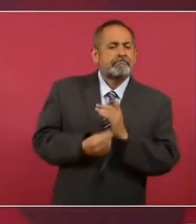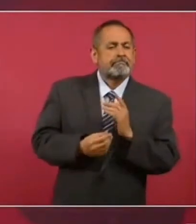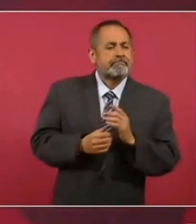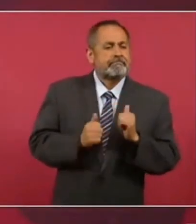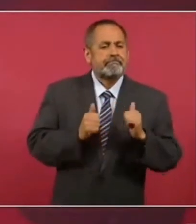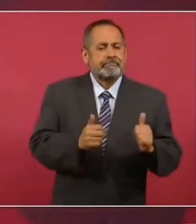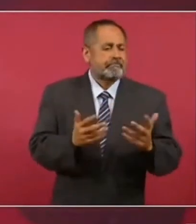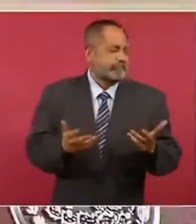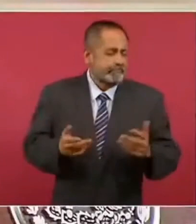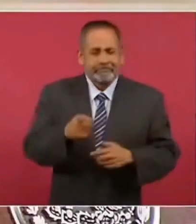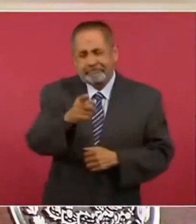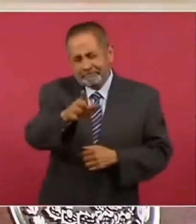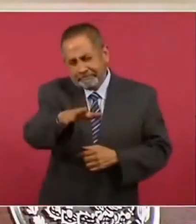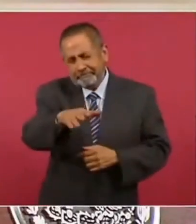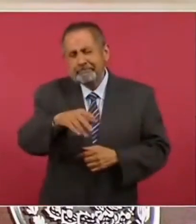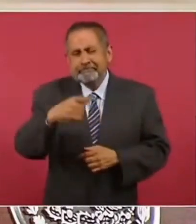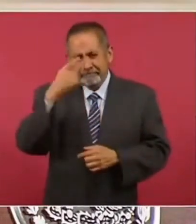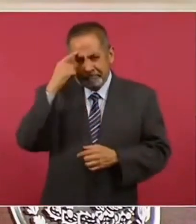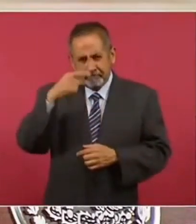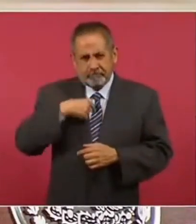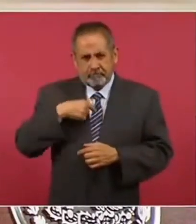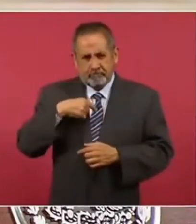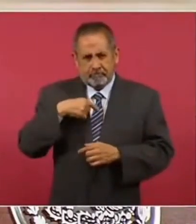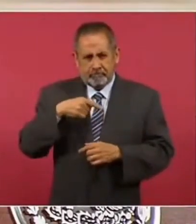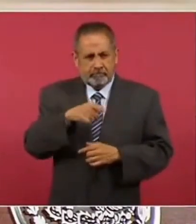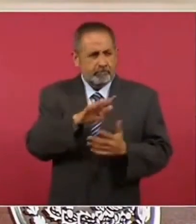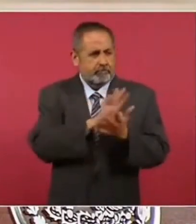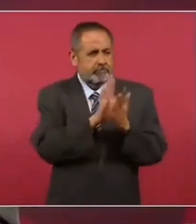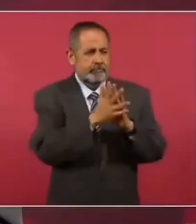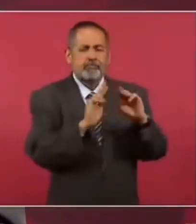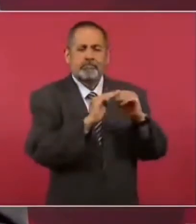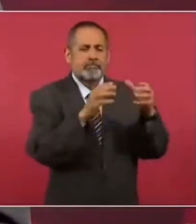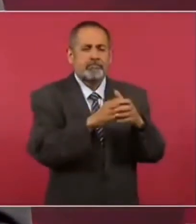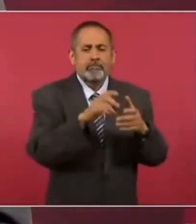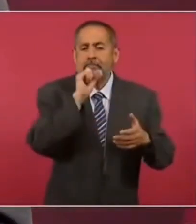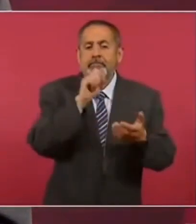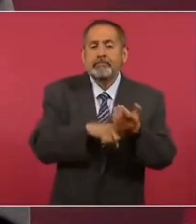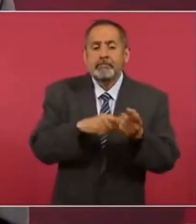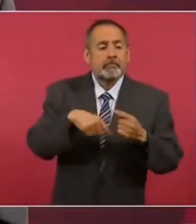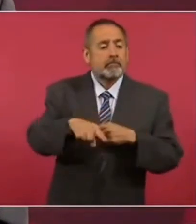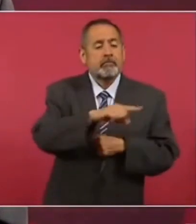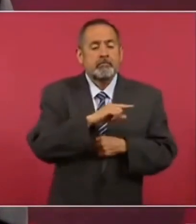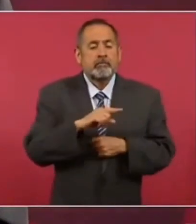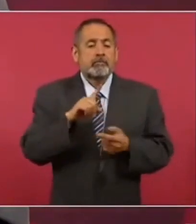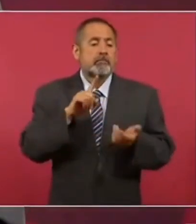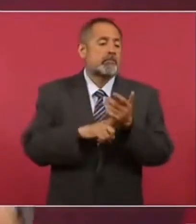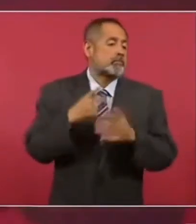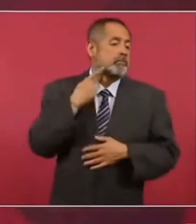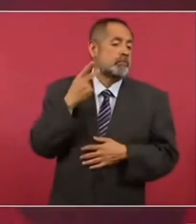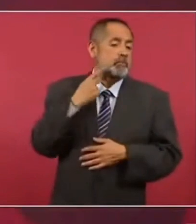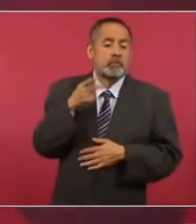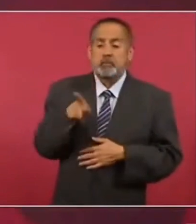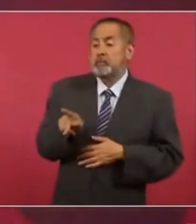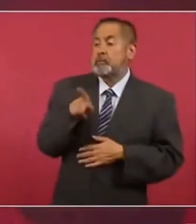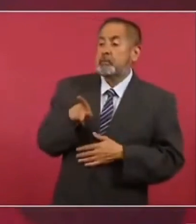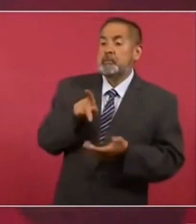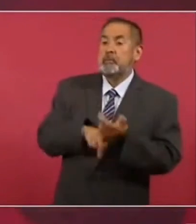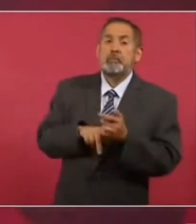y aquí no solo estoy hablando de la delincuencia organizada sino los de cuello blanco porque